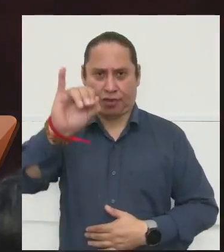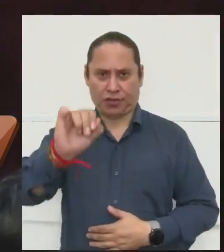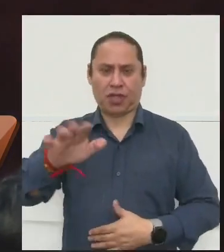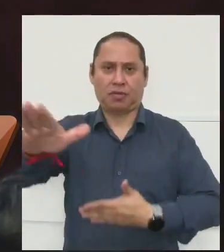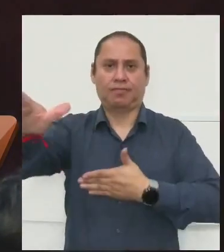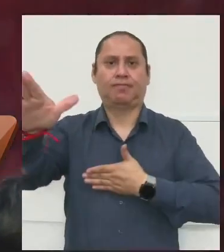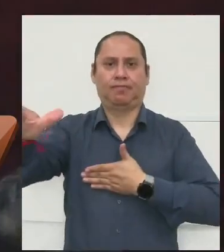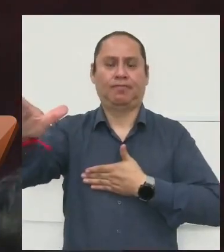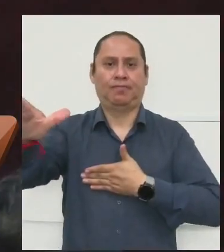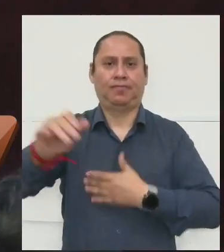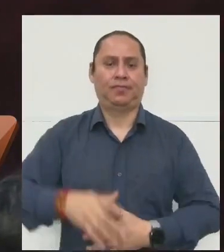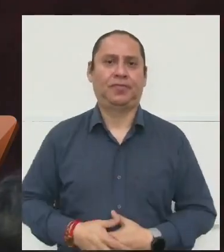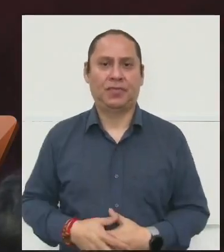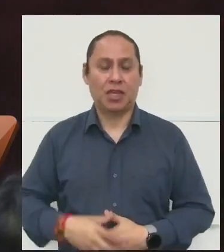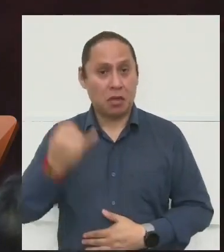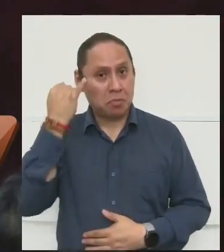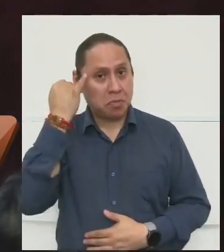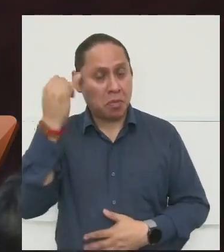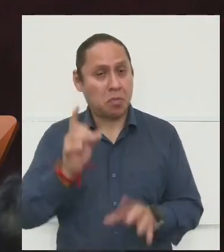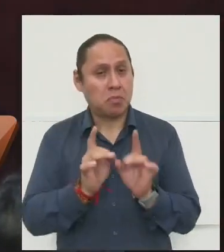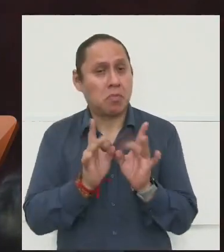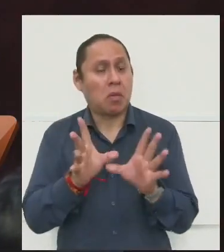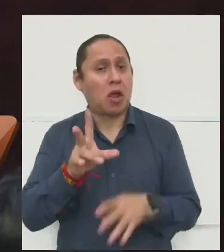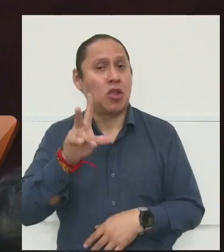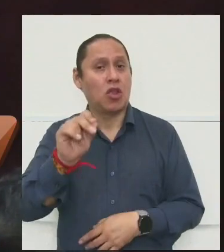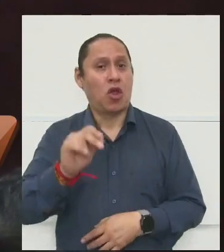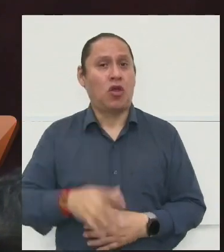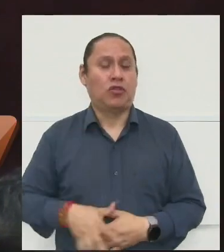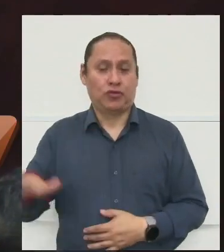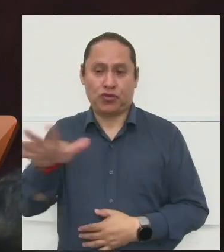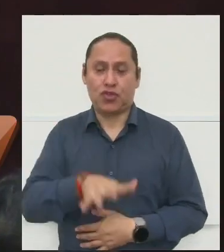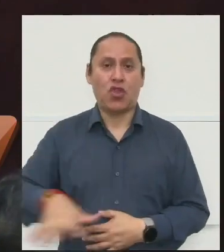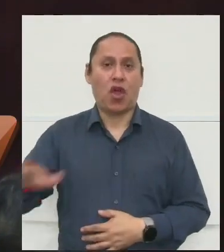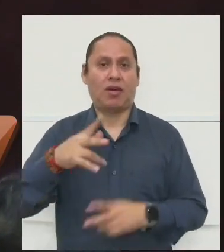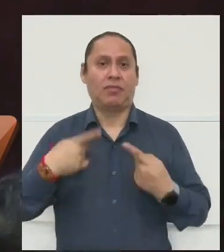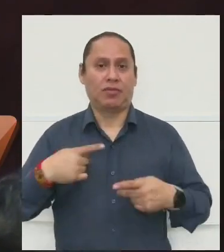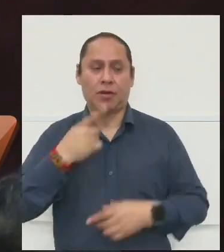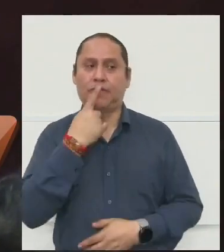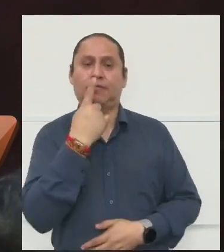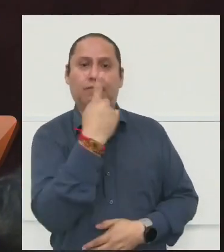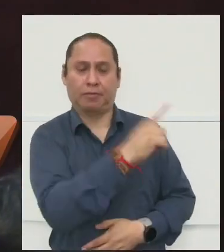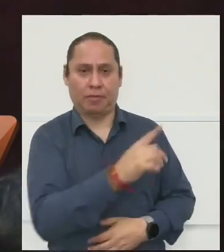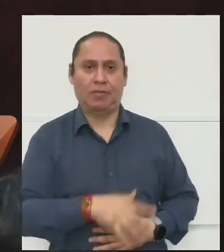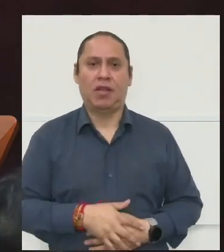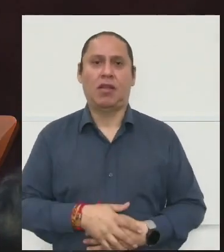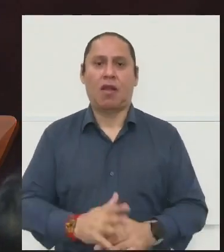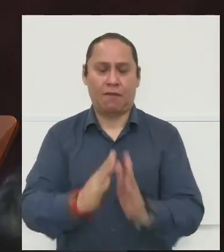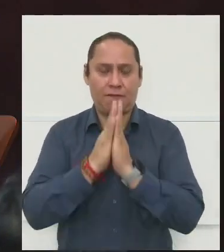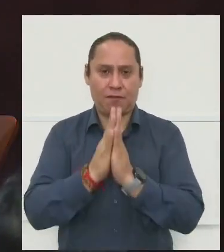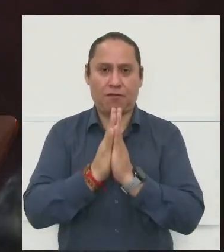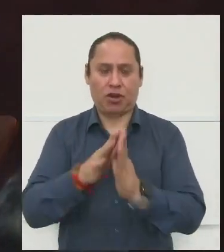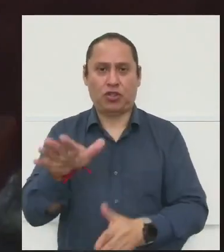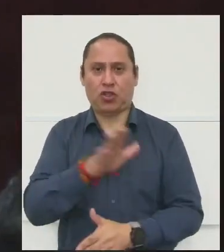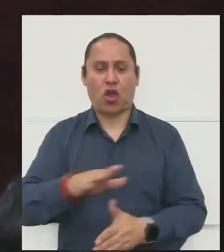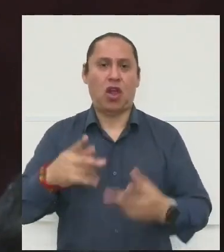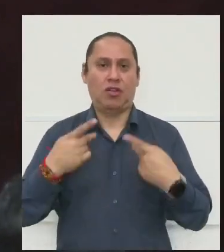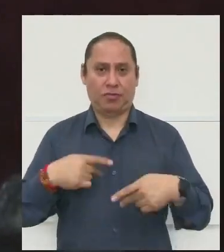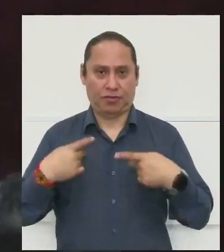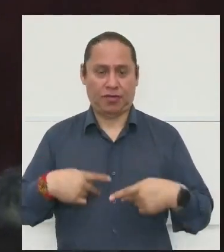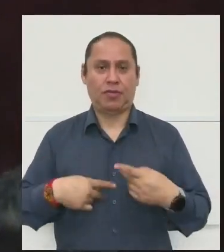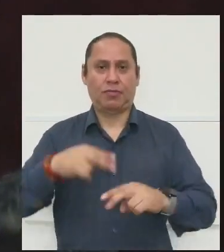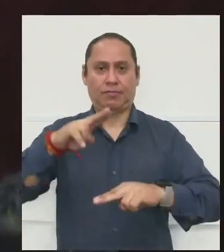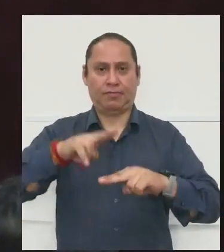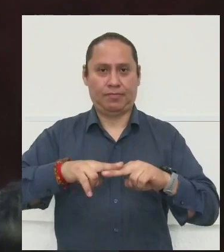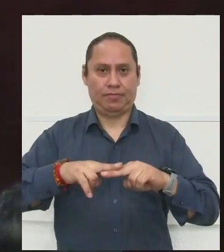Estado si así no lo hiciere que el pueblo se lo demande Solicito a la honorable asamblea y al público presente